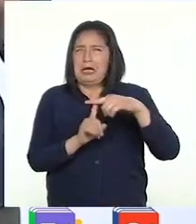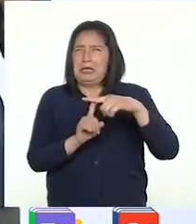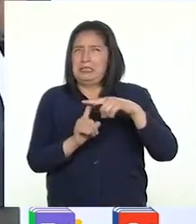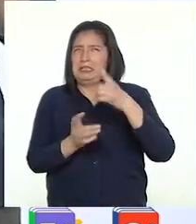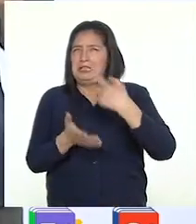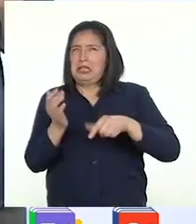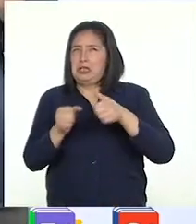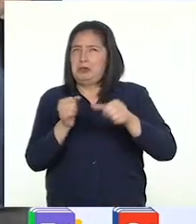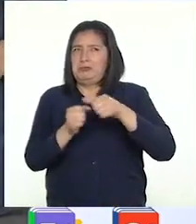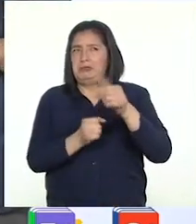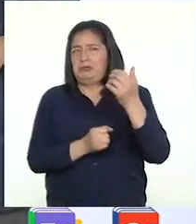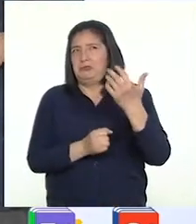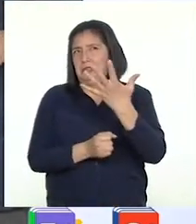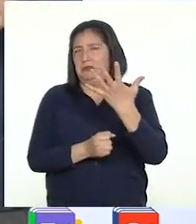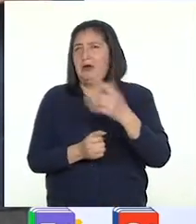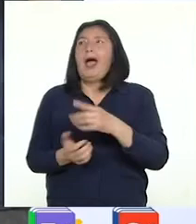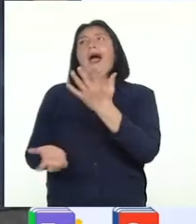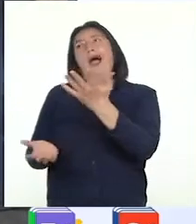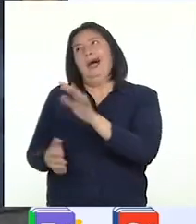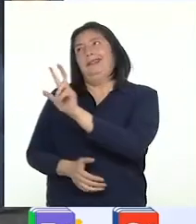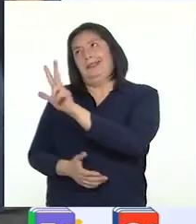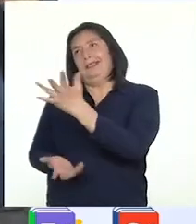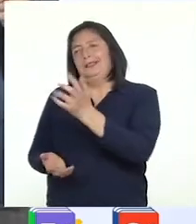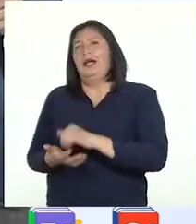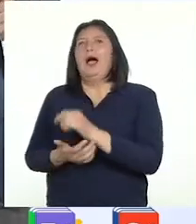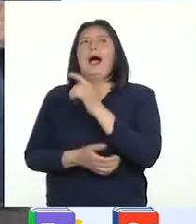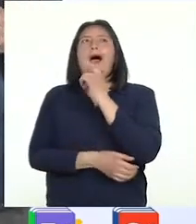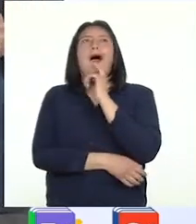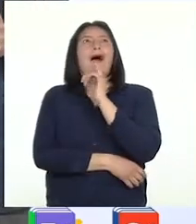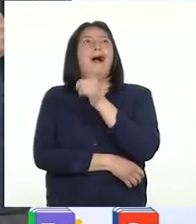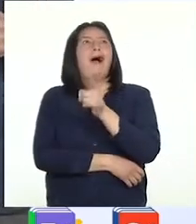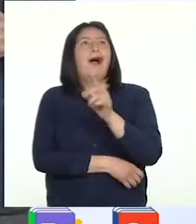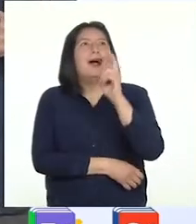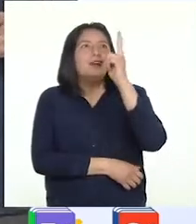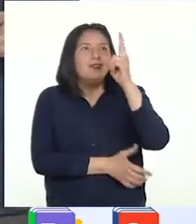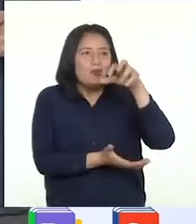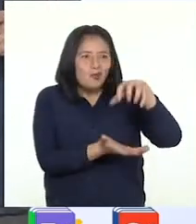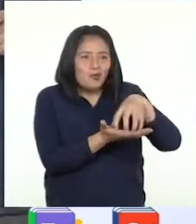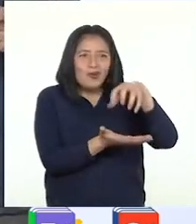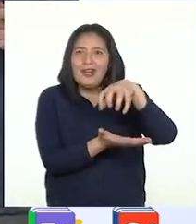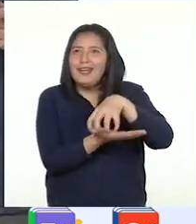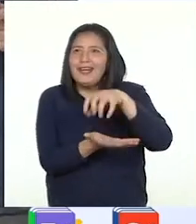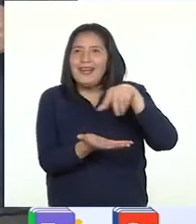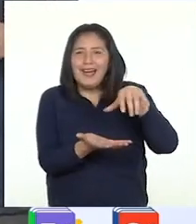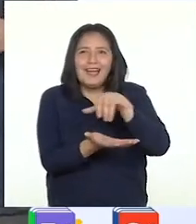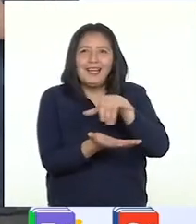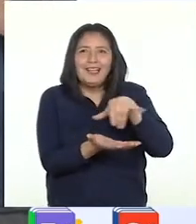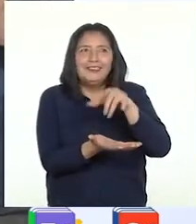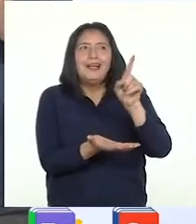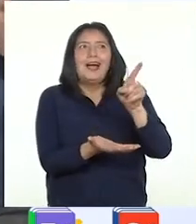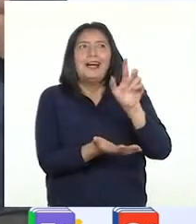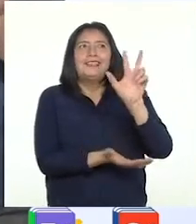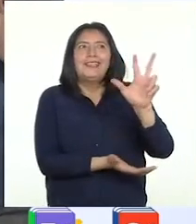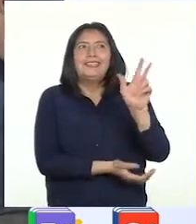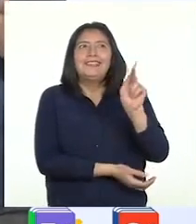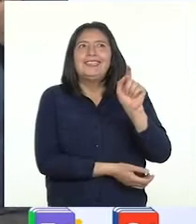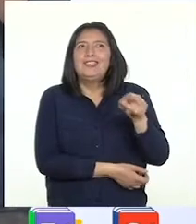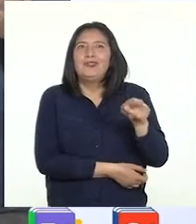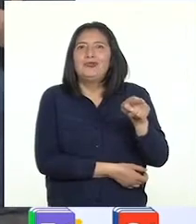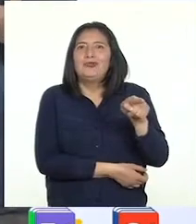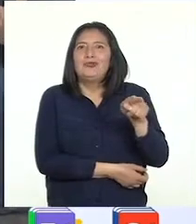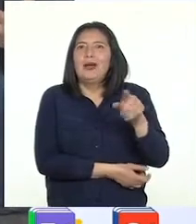5? Obvio, 3. ¡Ajá! Las dos latas iguales de conservas juntas tienen 3